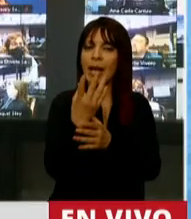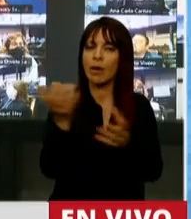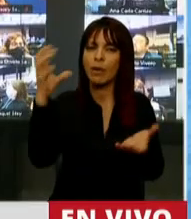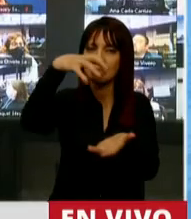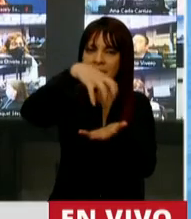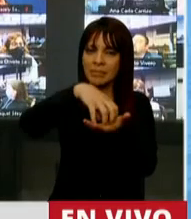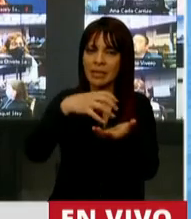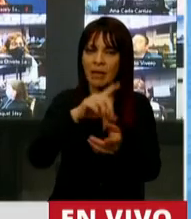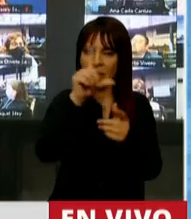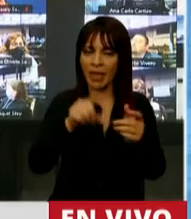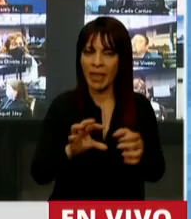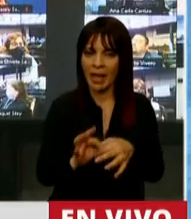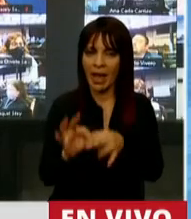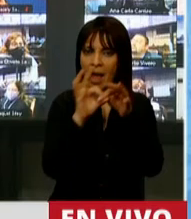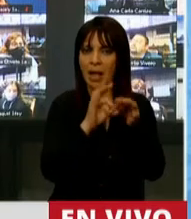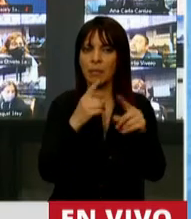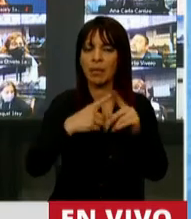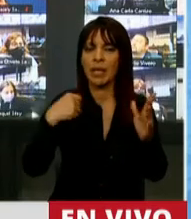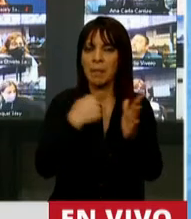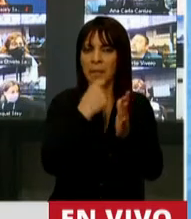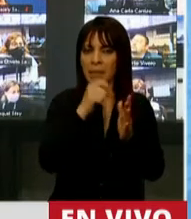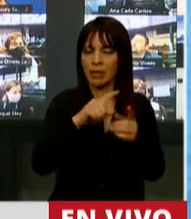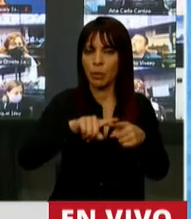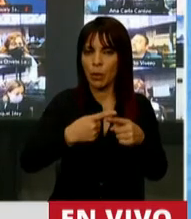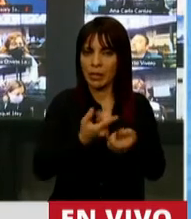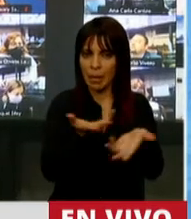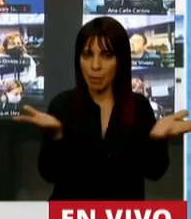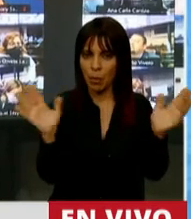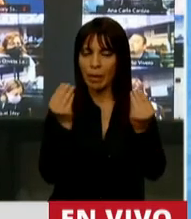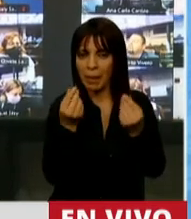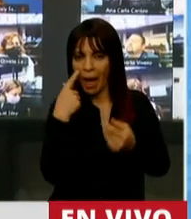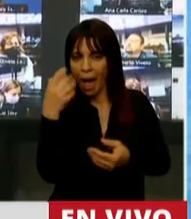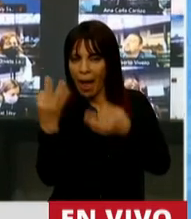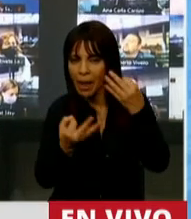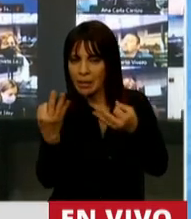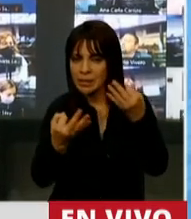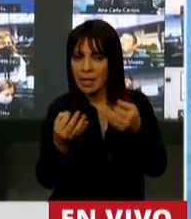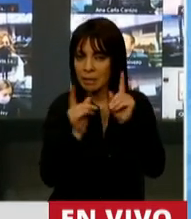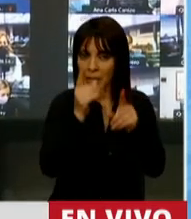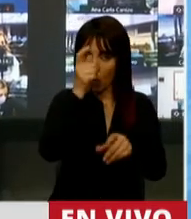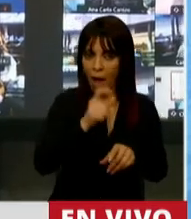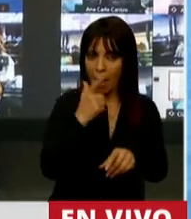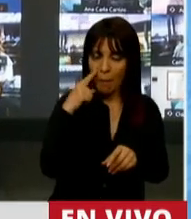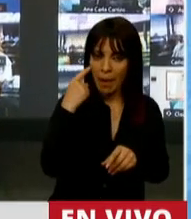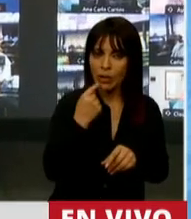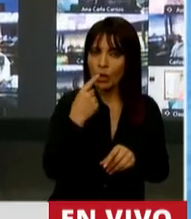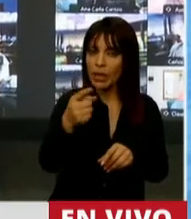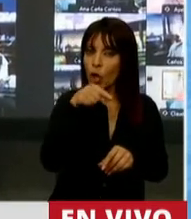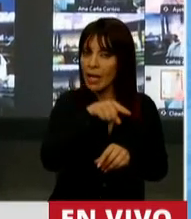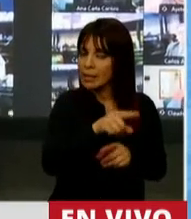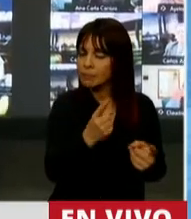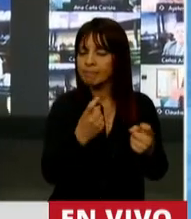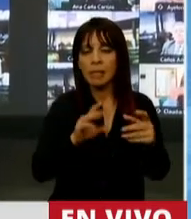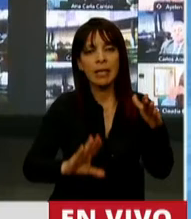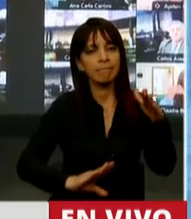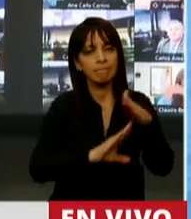evaluación de impacto de políticas públicas que analice estas cuestiones. De hecho, él mismo consideró que esto sería el elemento central para